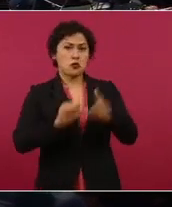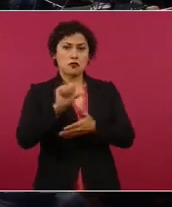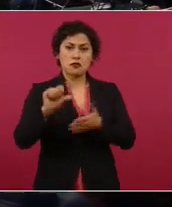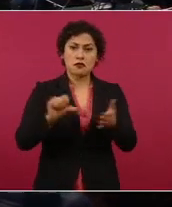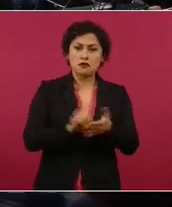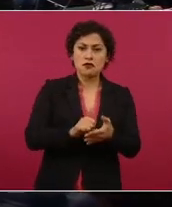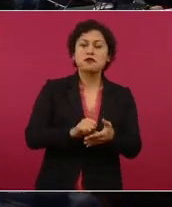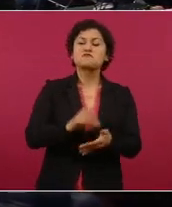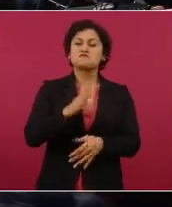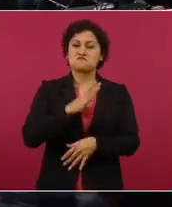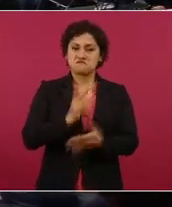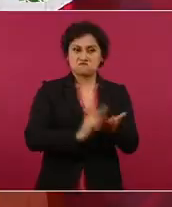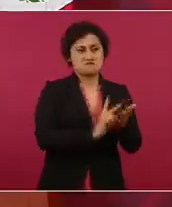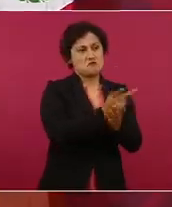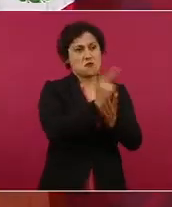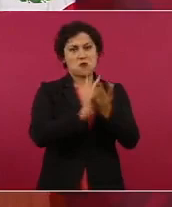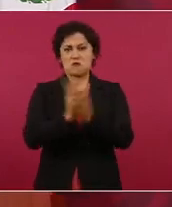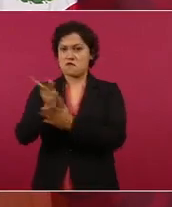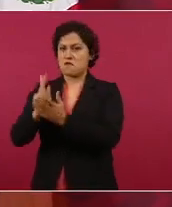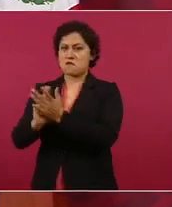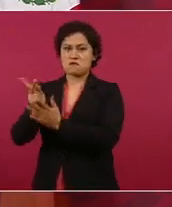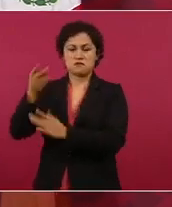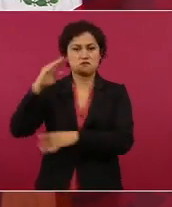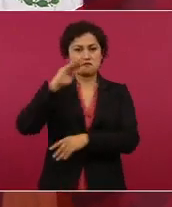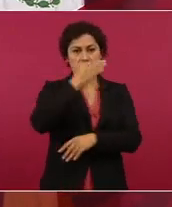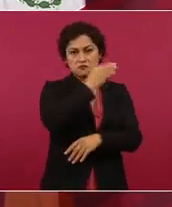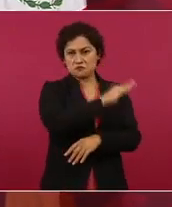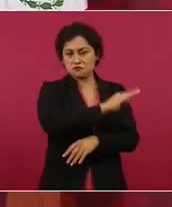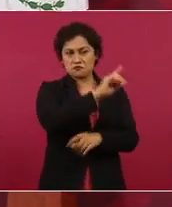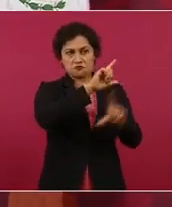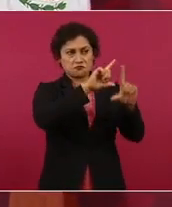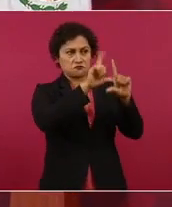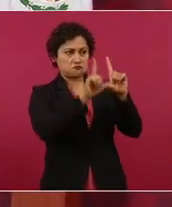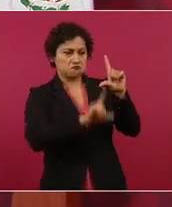se da en el trópico, se da en el altiplano,